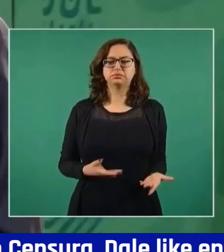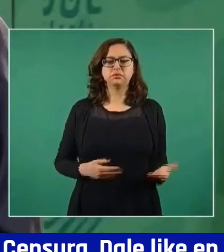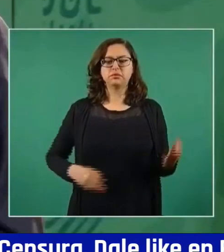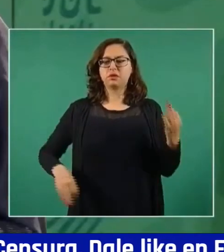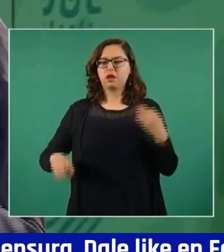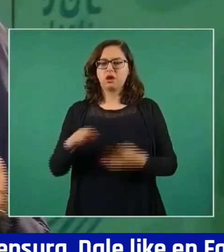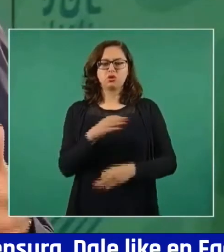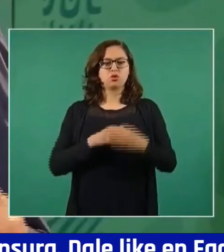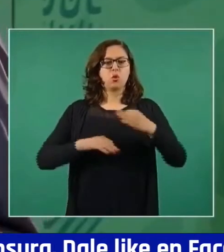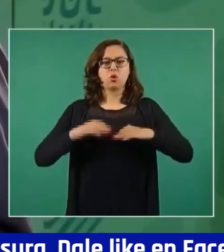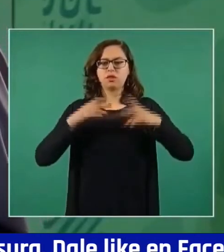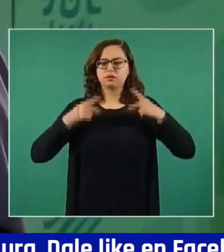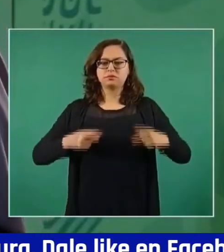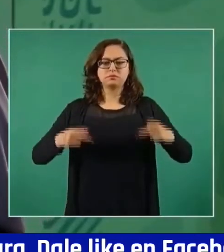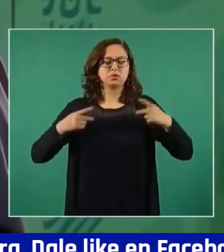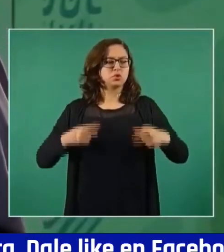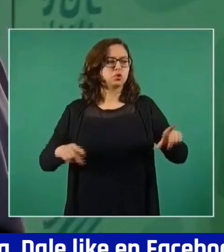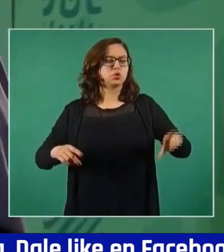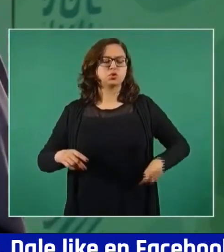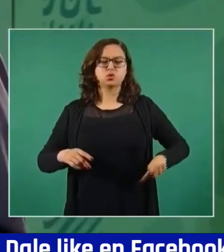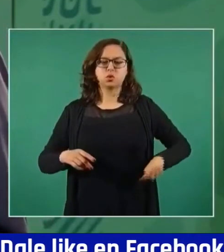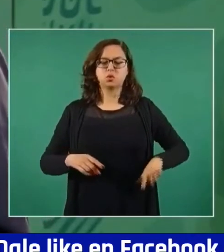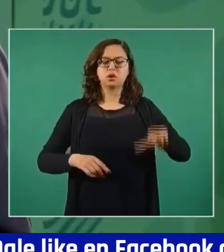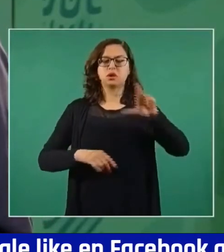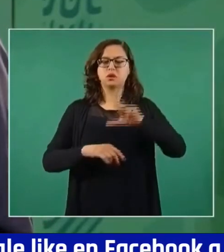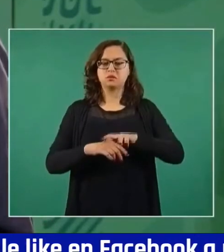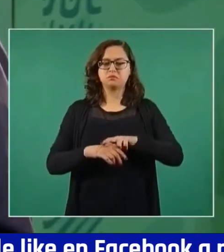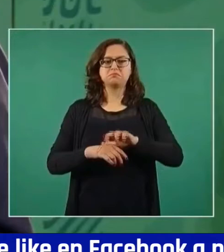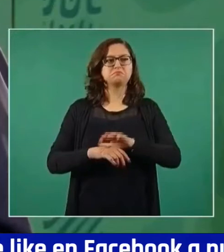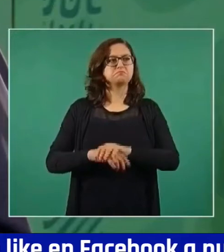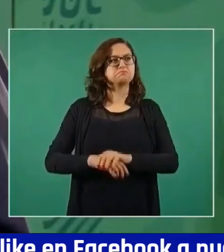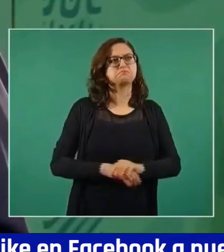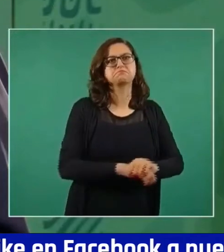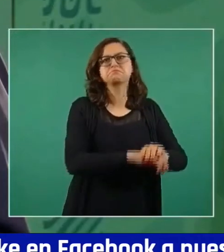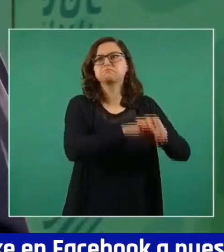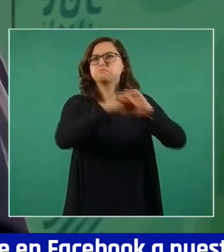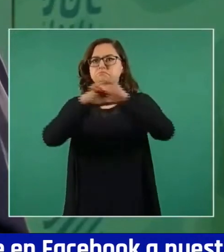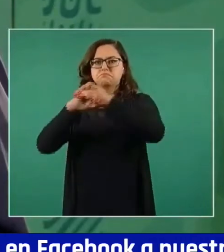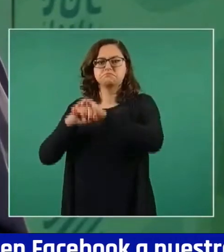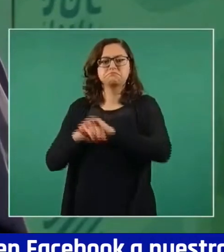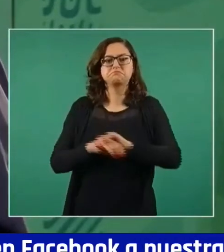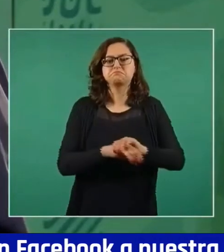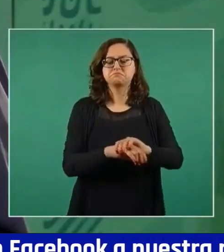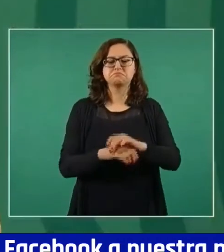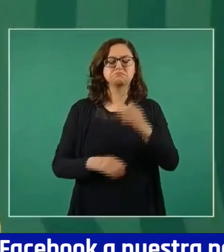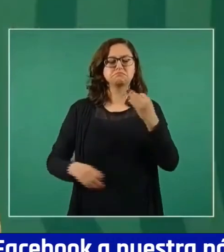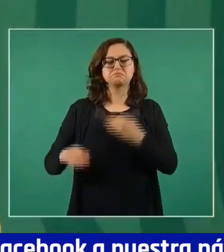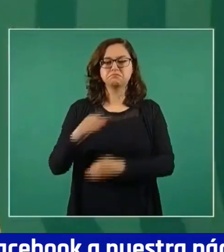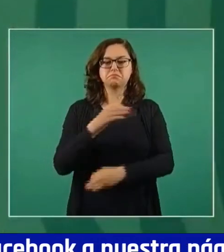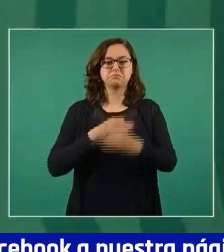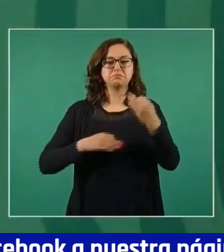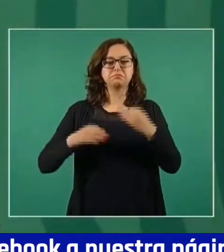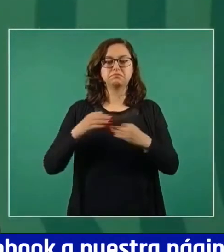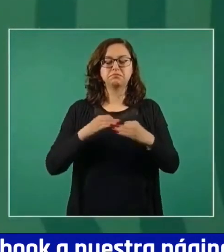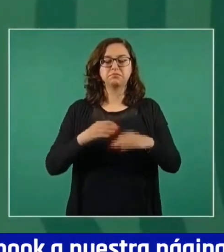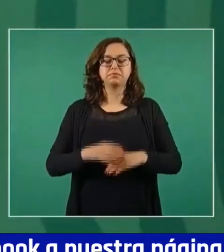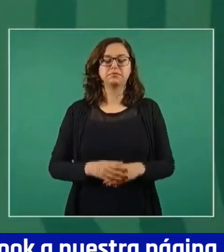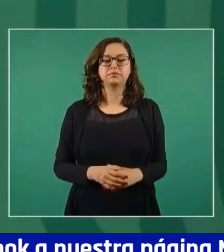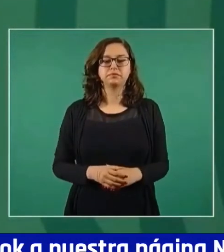los gobernantes, somos amigos de todos los pueblos del mundo.